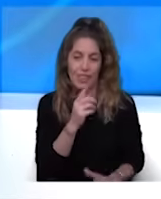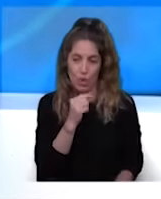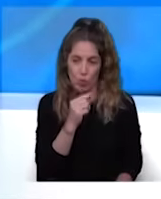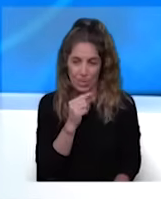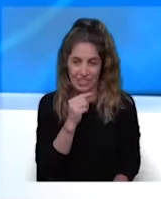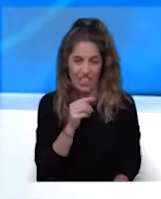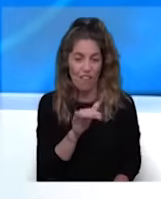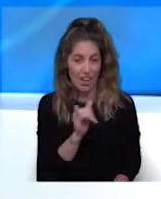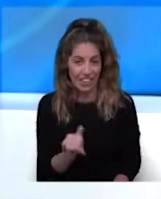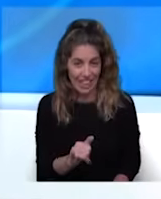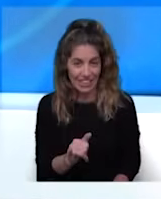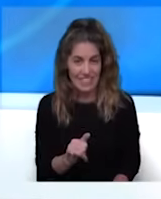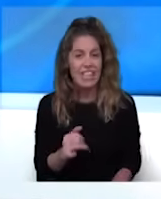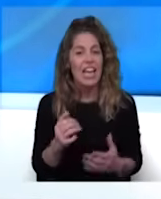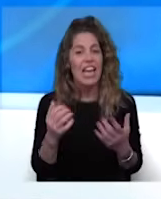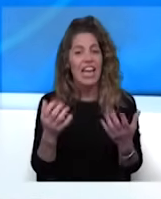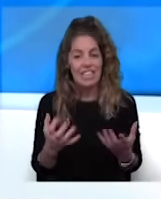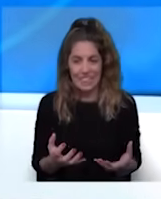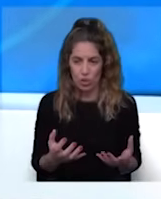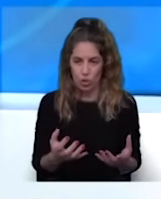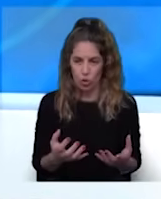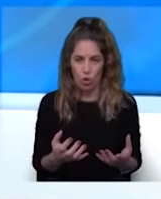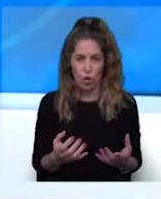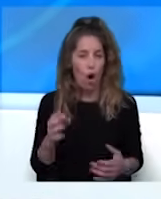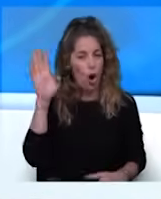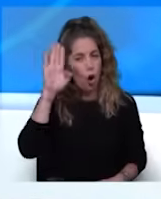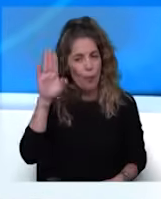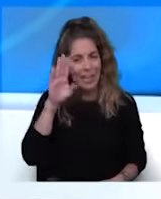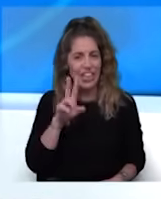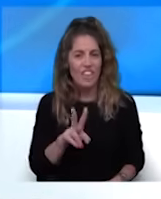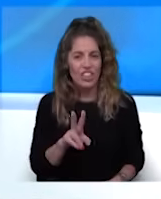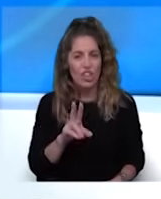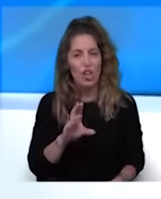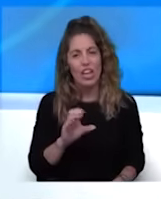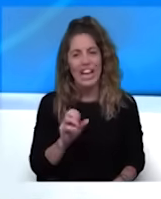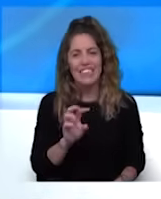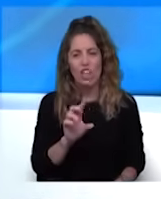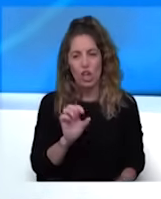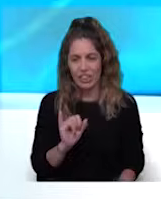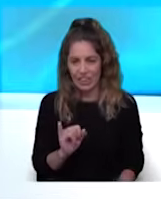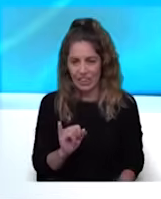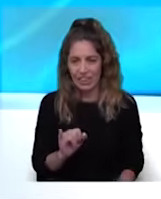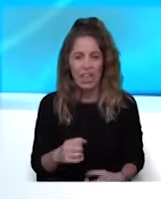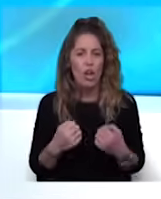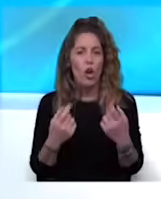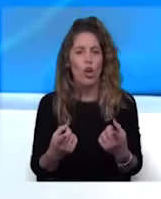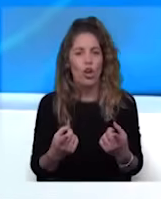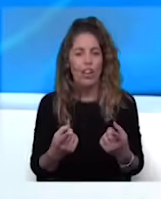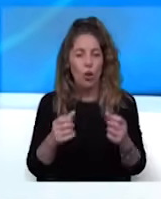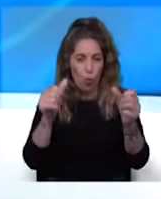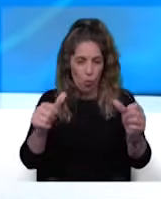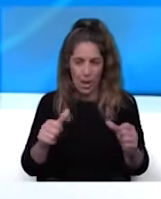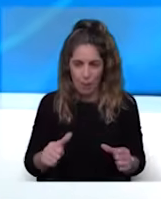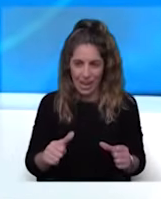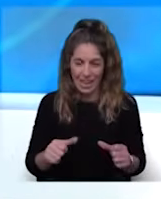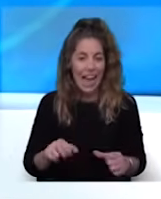Fernández intentó homenajear a Víctor castilloni colocando recolocado una placa que